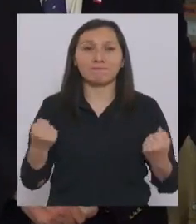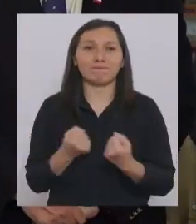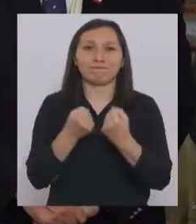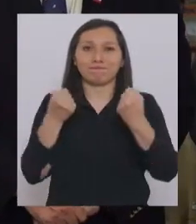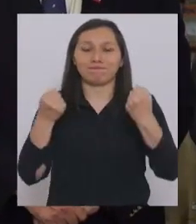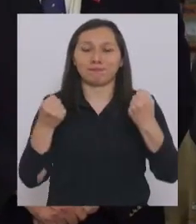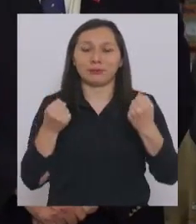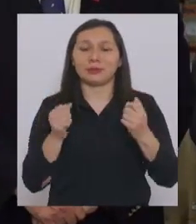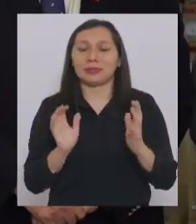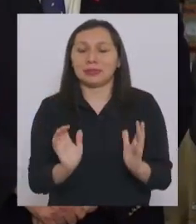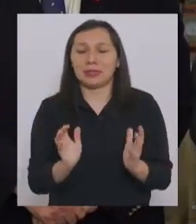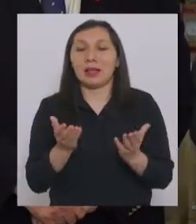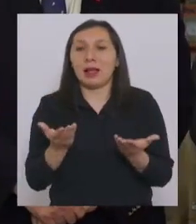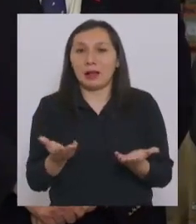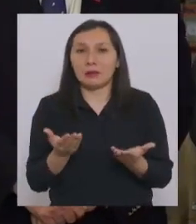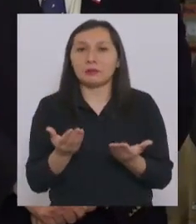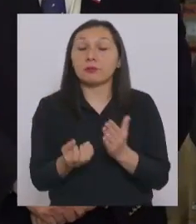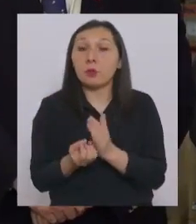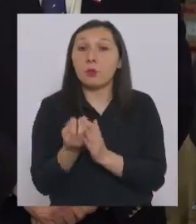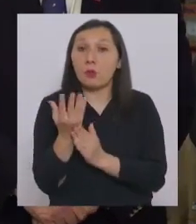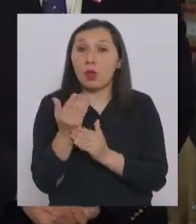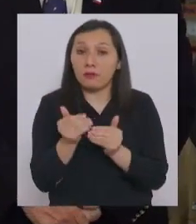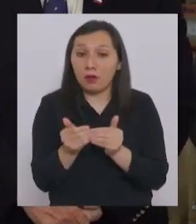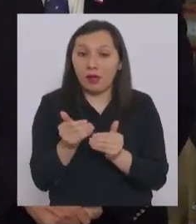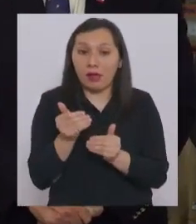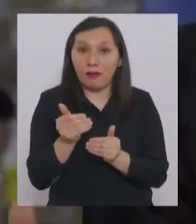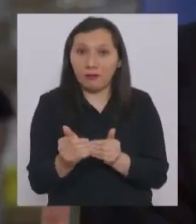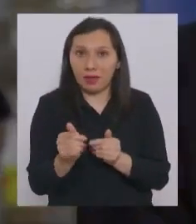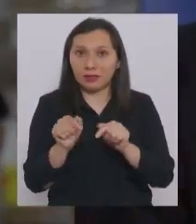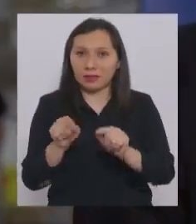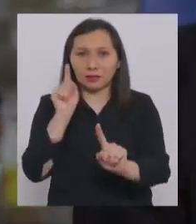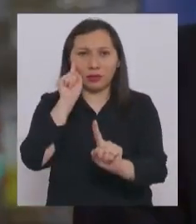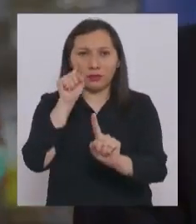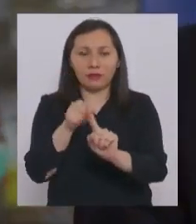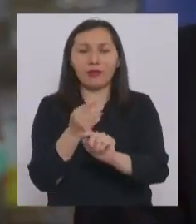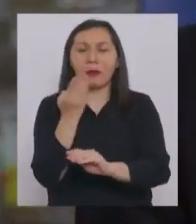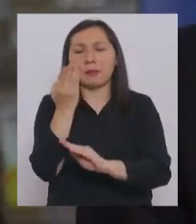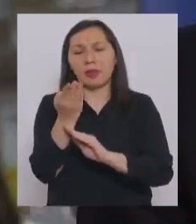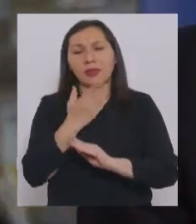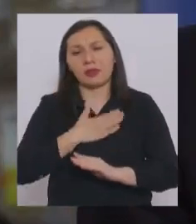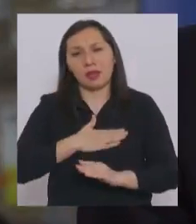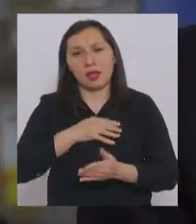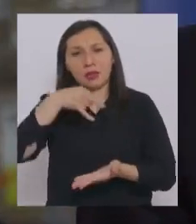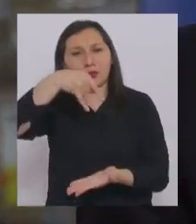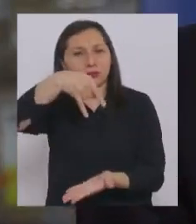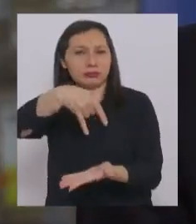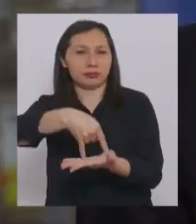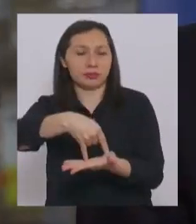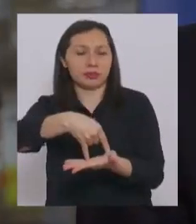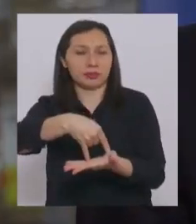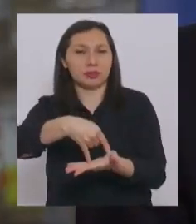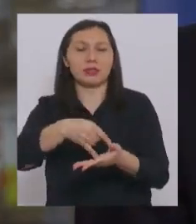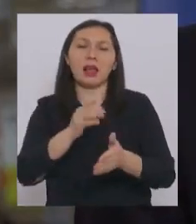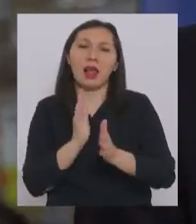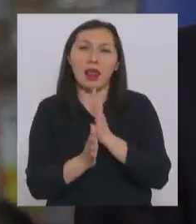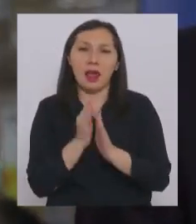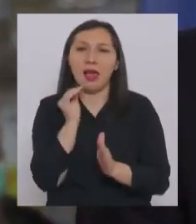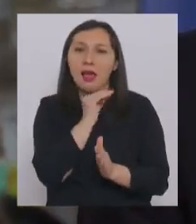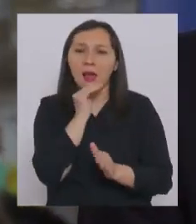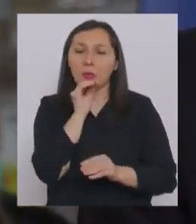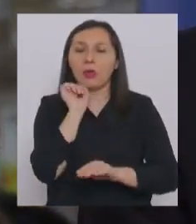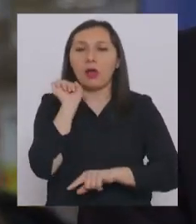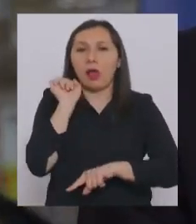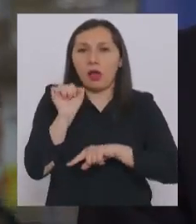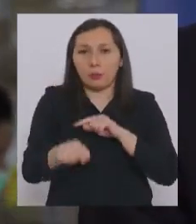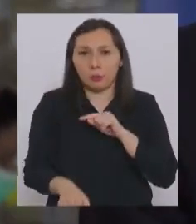sí. Y por eso, para dar un nuevo paso en esta misión, quiero pedir al Congreso que acelere la